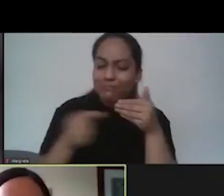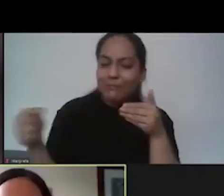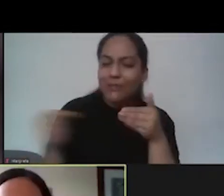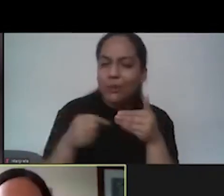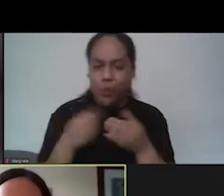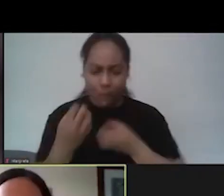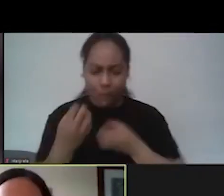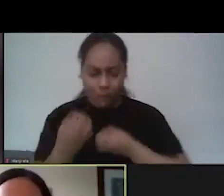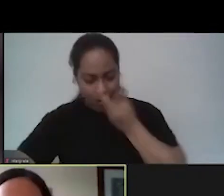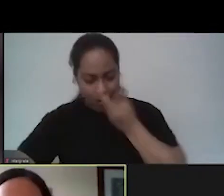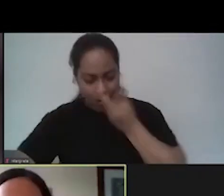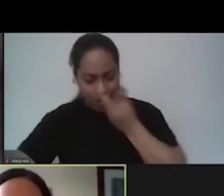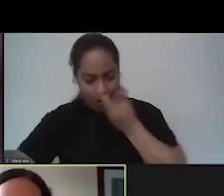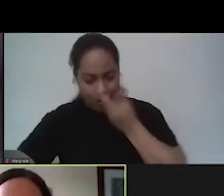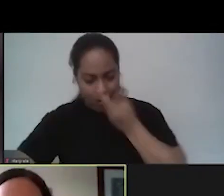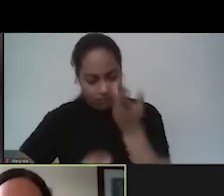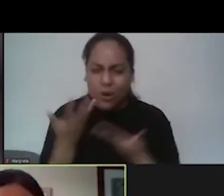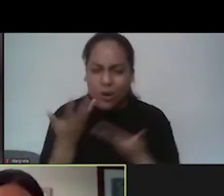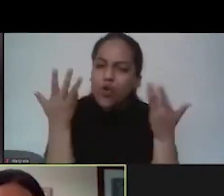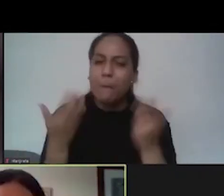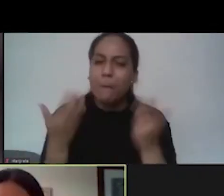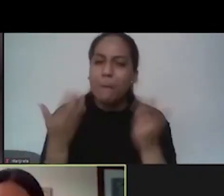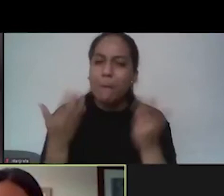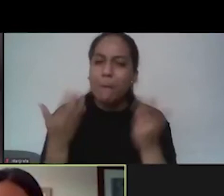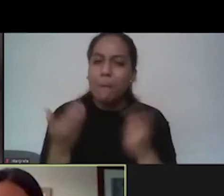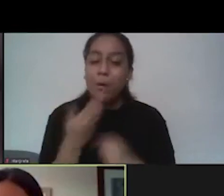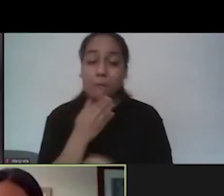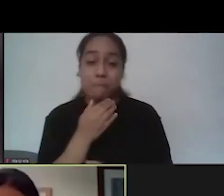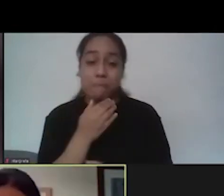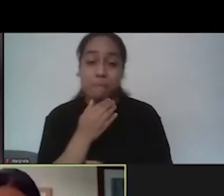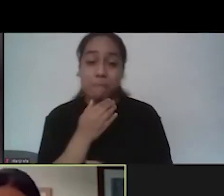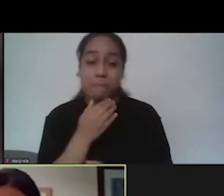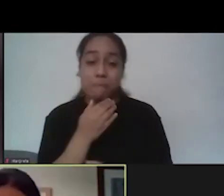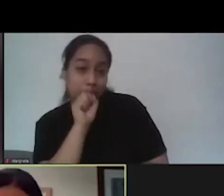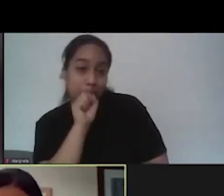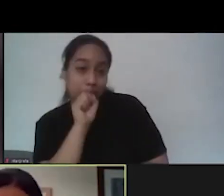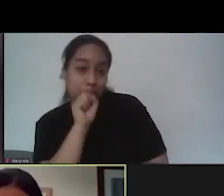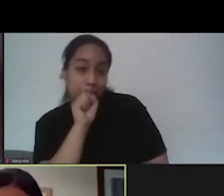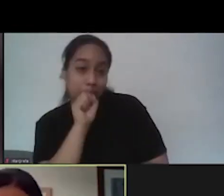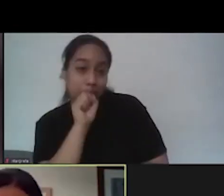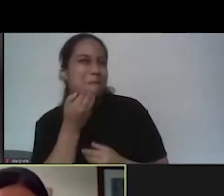tú de alguna manera te involucras de alguna forma